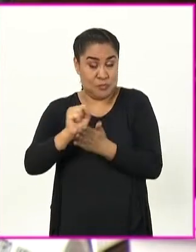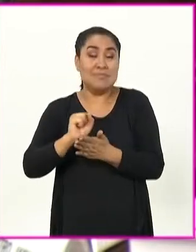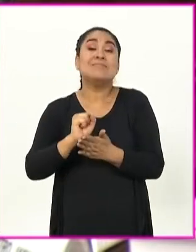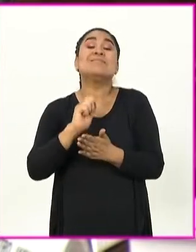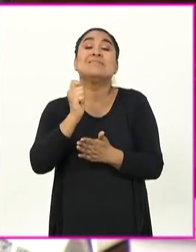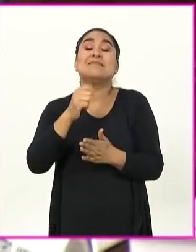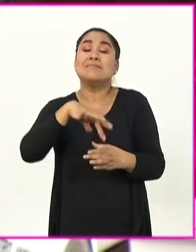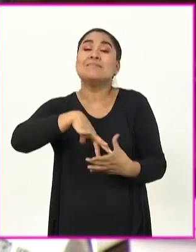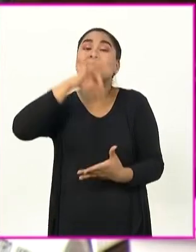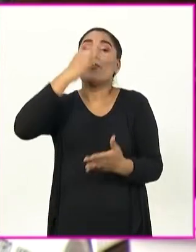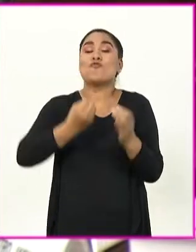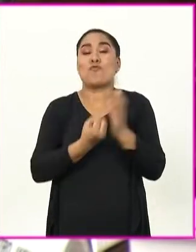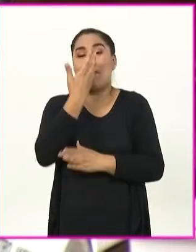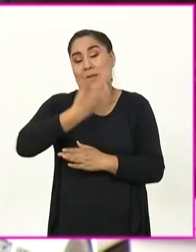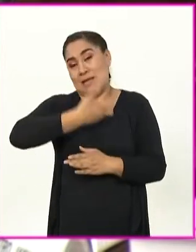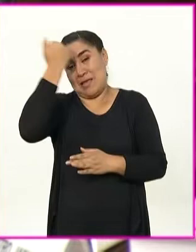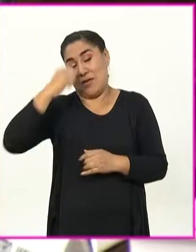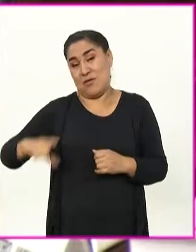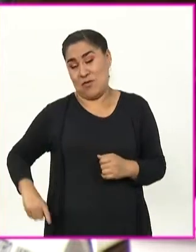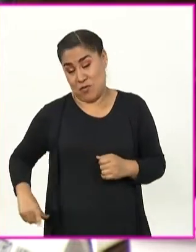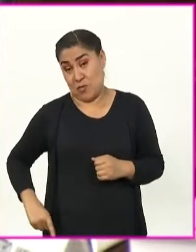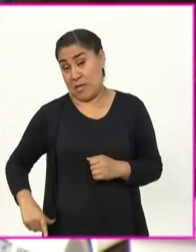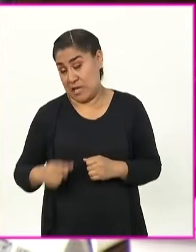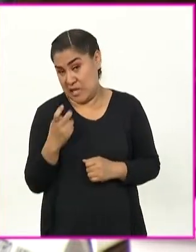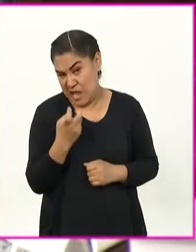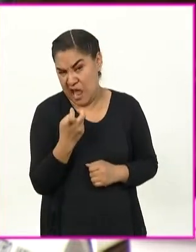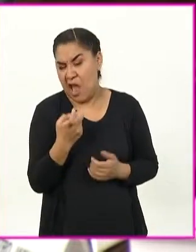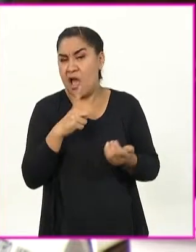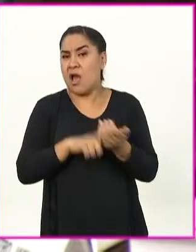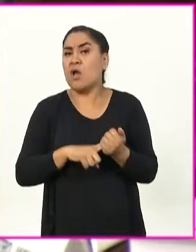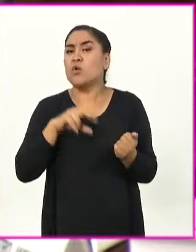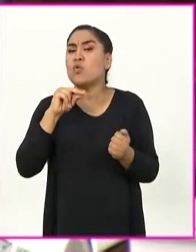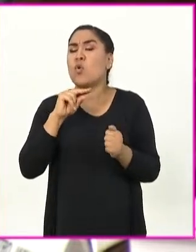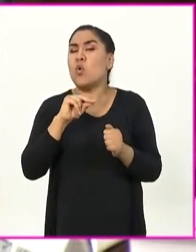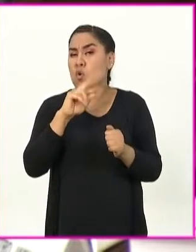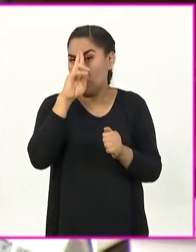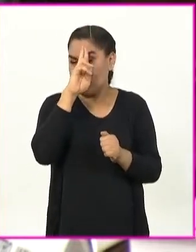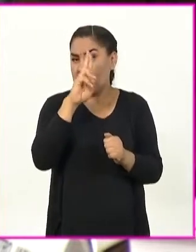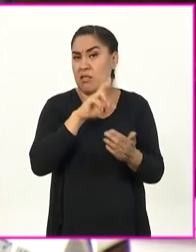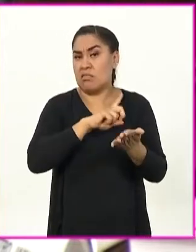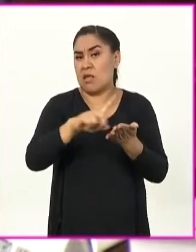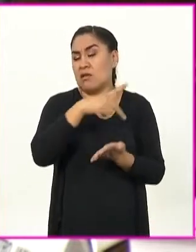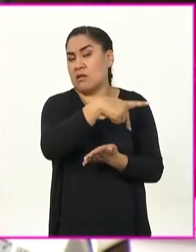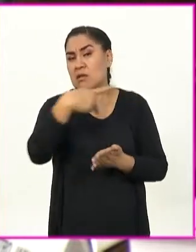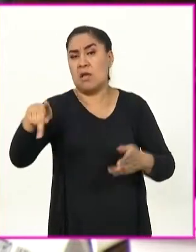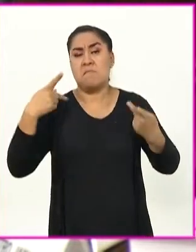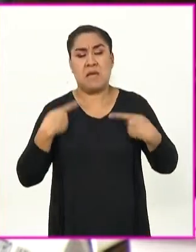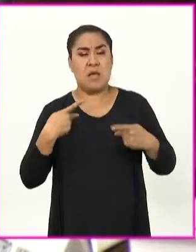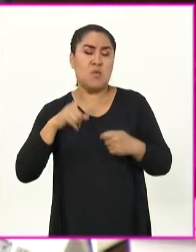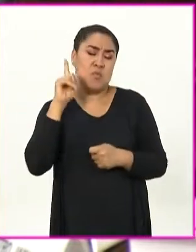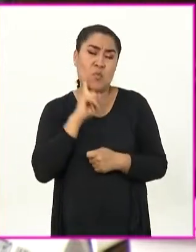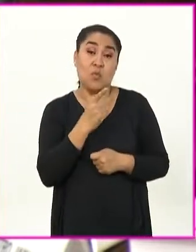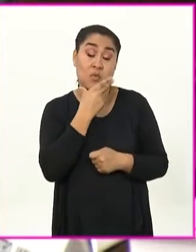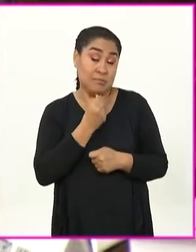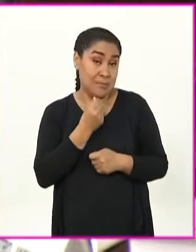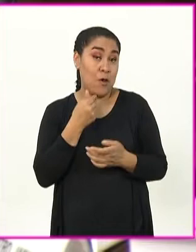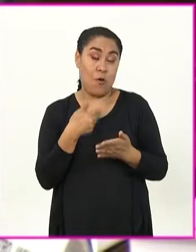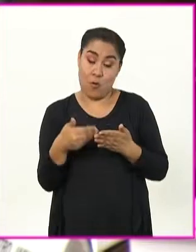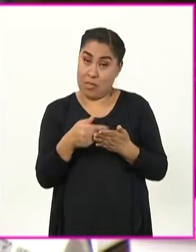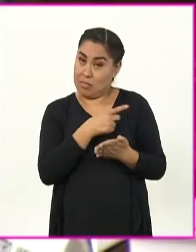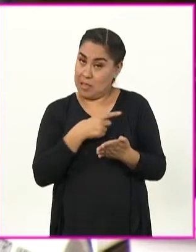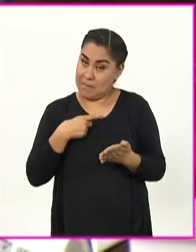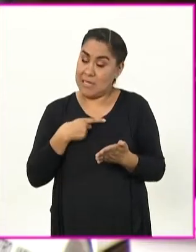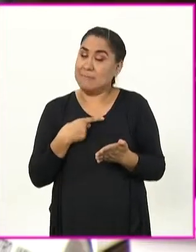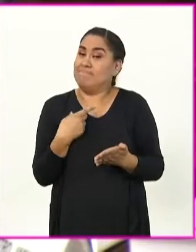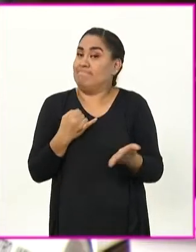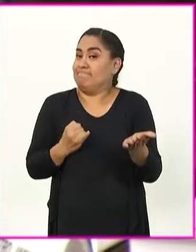elegir a nuestros gobernantes es una afrenta contra los derechos de las ciudadanas y de los ciudadanos y sin duda es algo que debe de echar a andar los